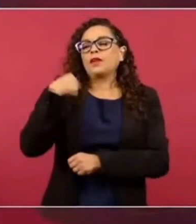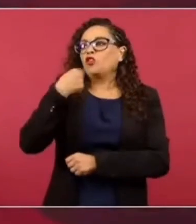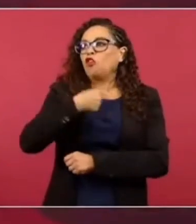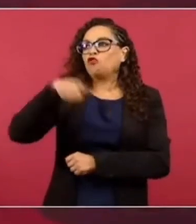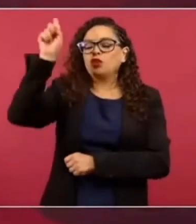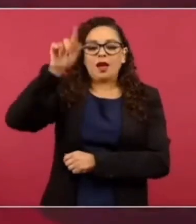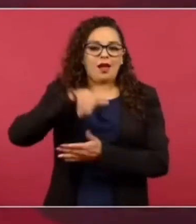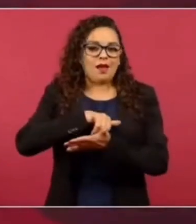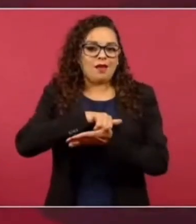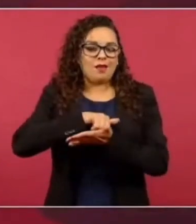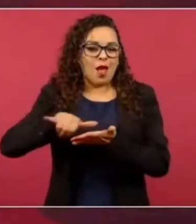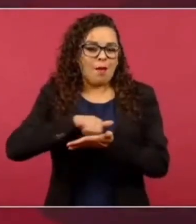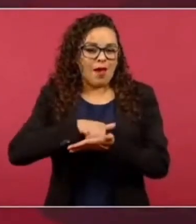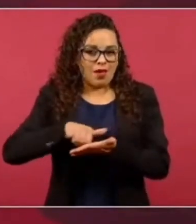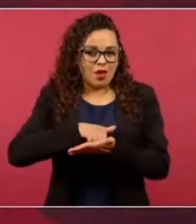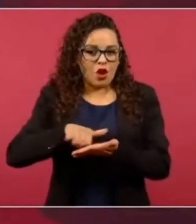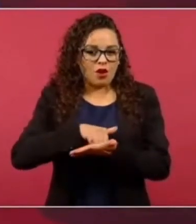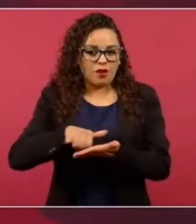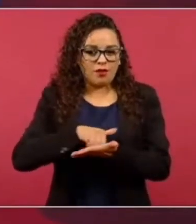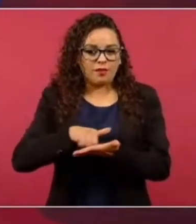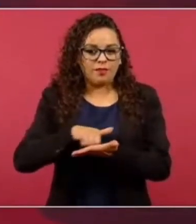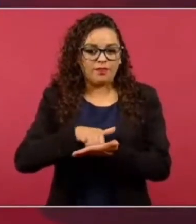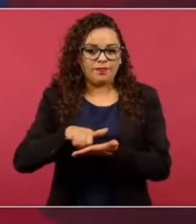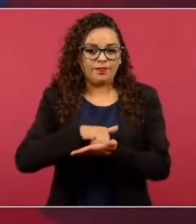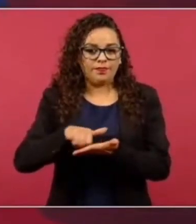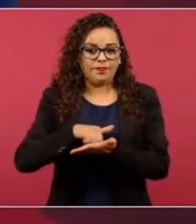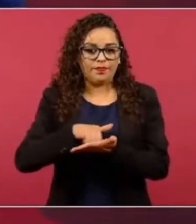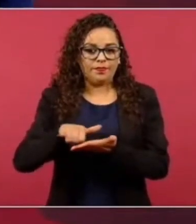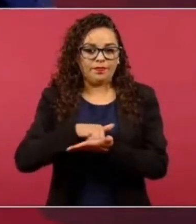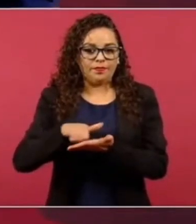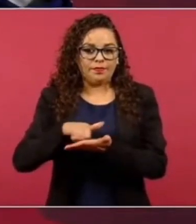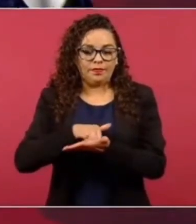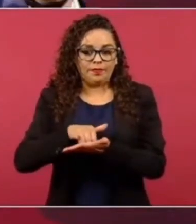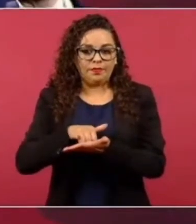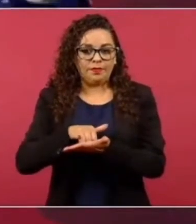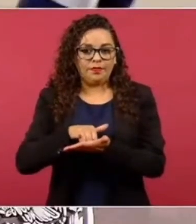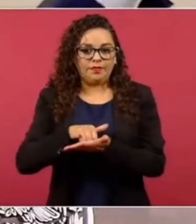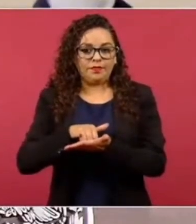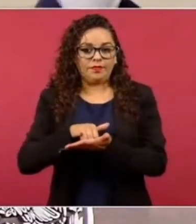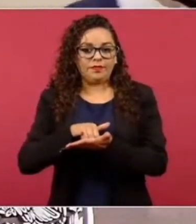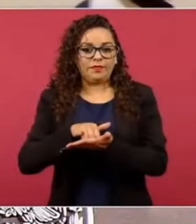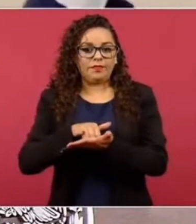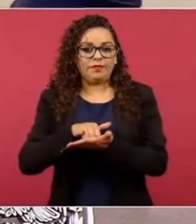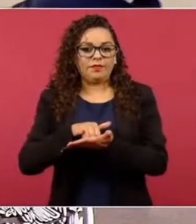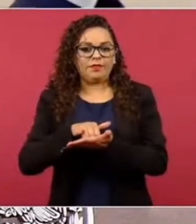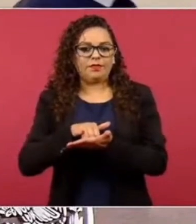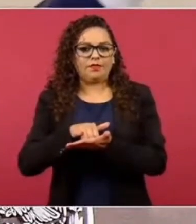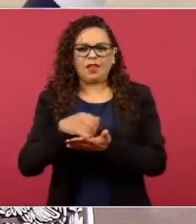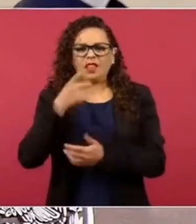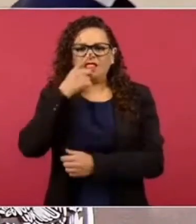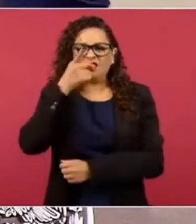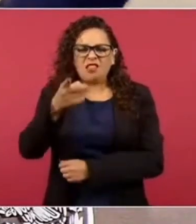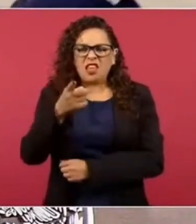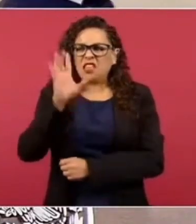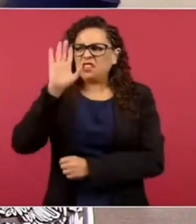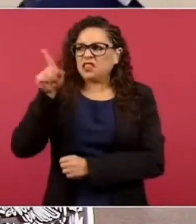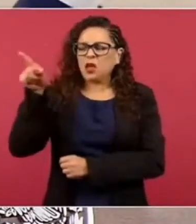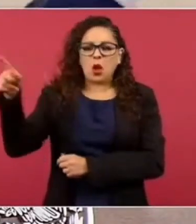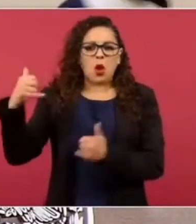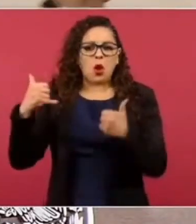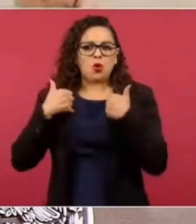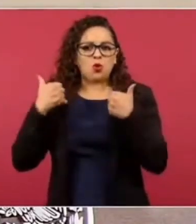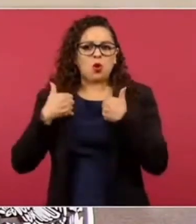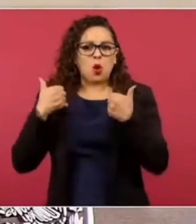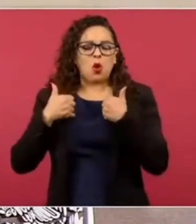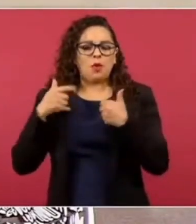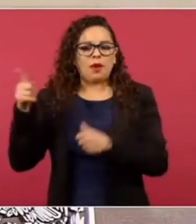de que me habían gritado los padres, o uno de los padres de los muchachos de